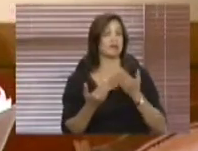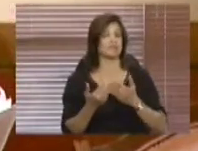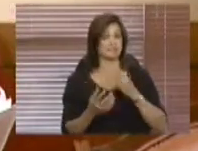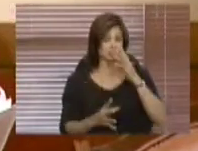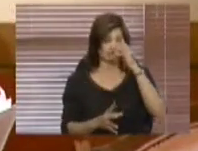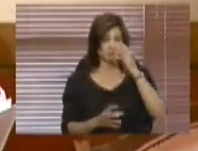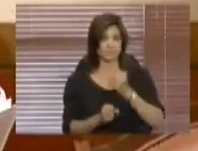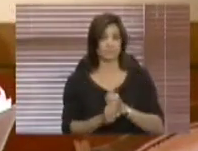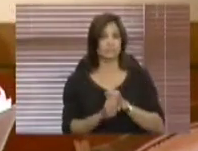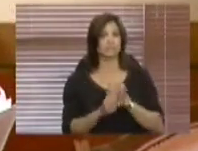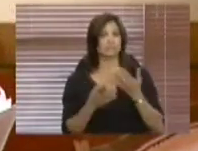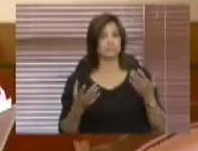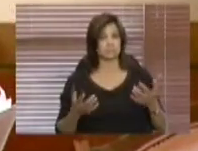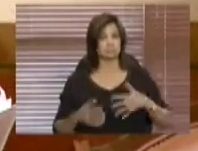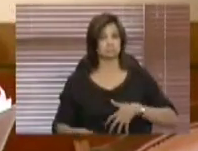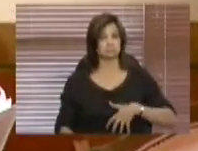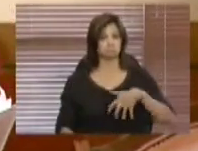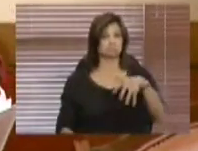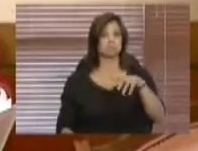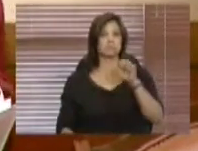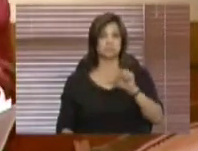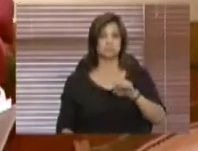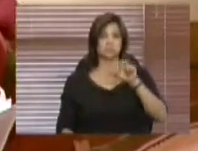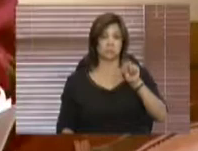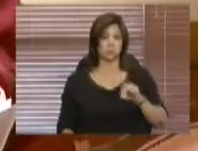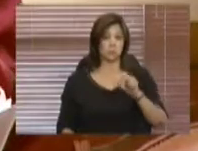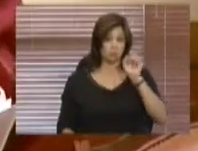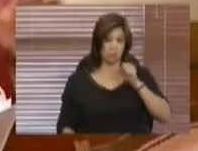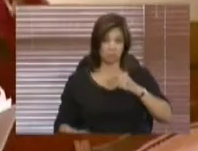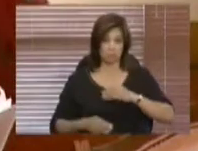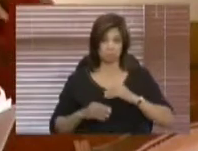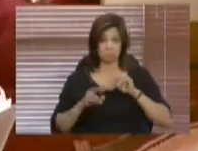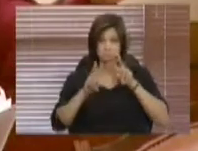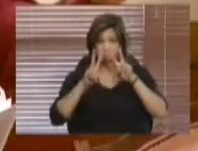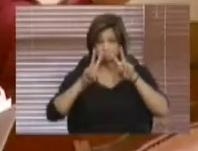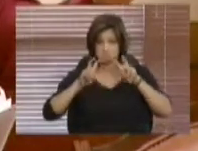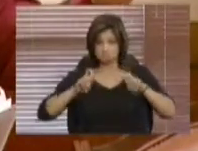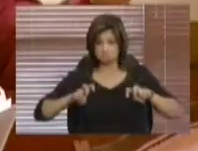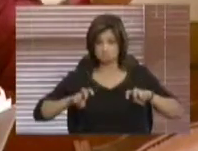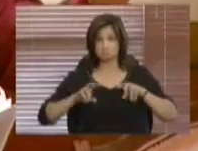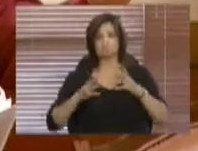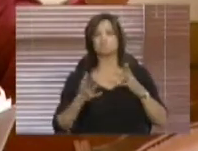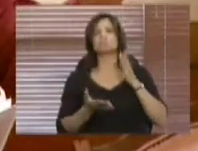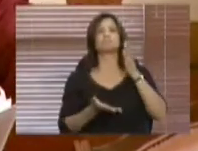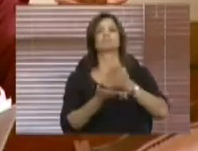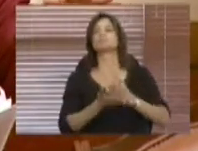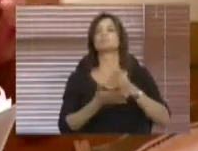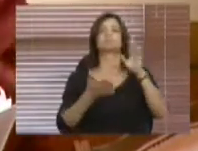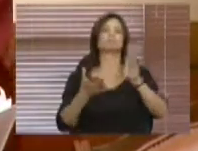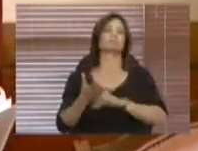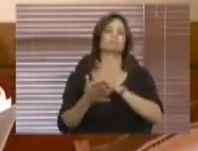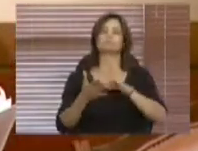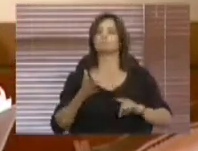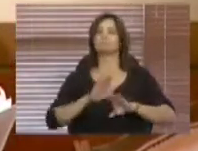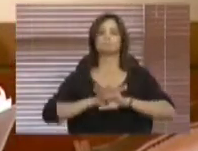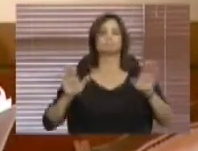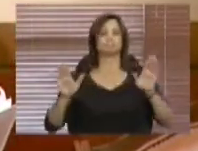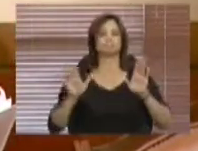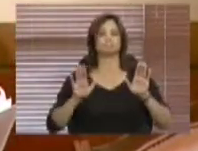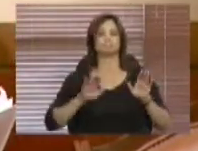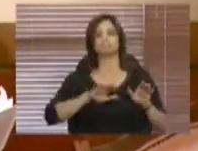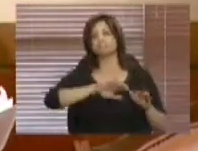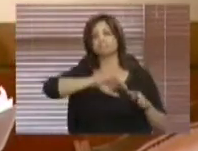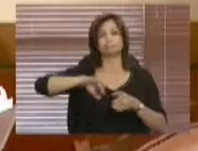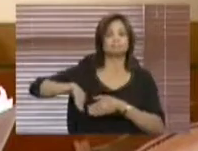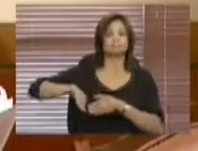confiable si se encuentra o no en estado de embarazo. Se acabó esa discriminación. Por